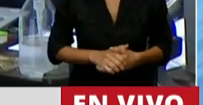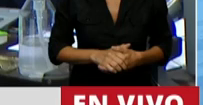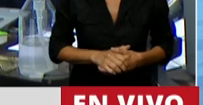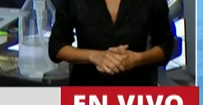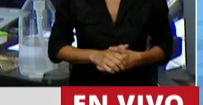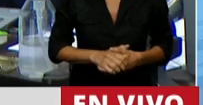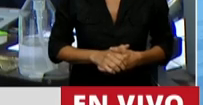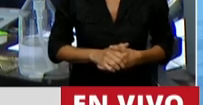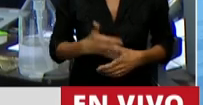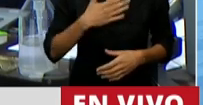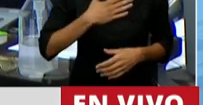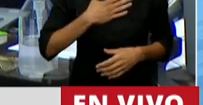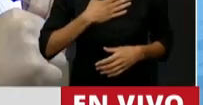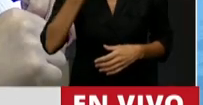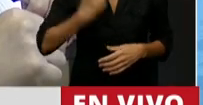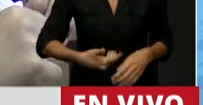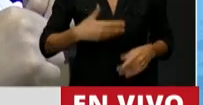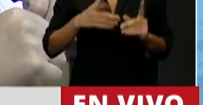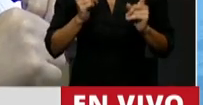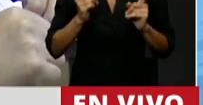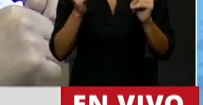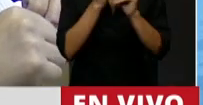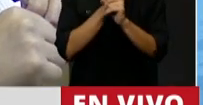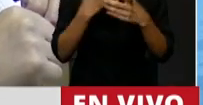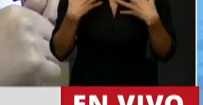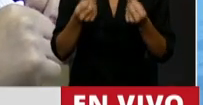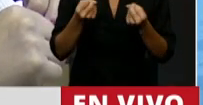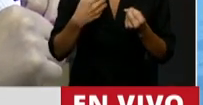que atravesar por problemas personales de salud,